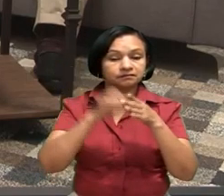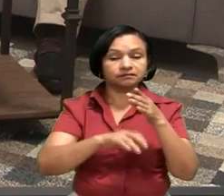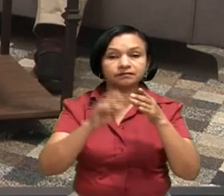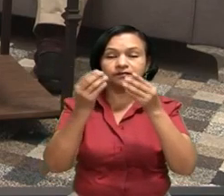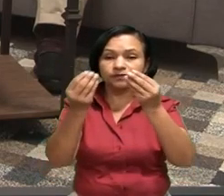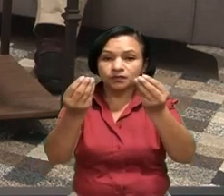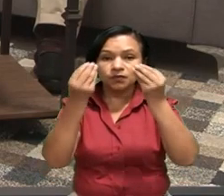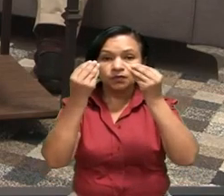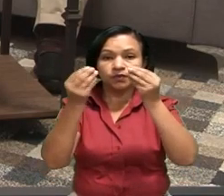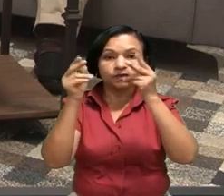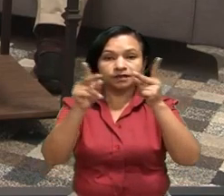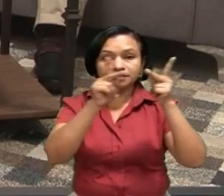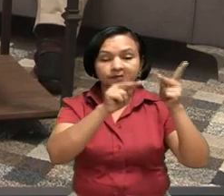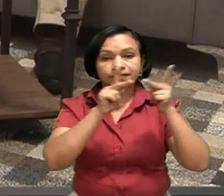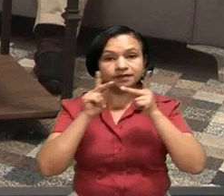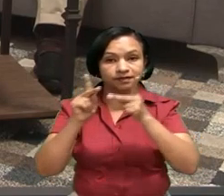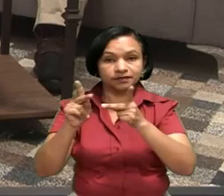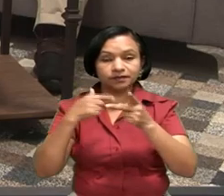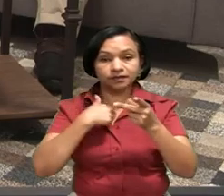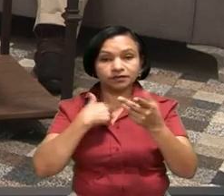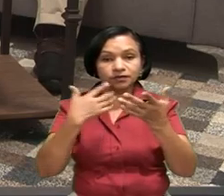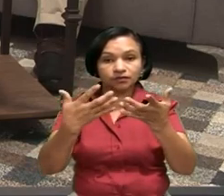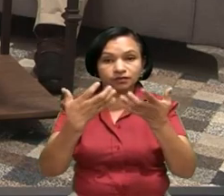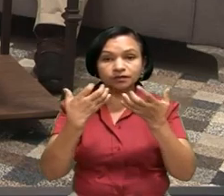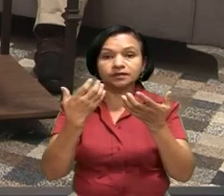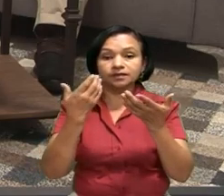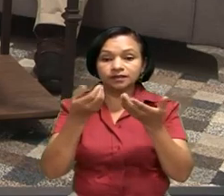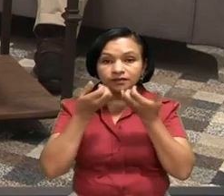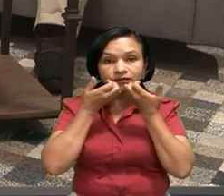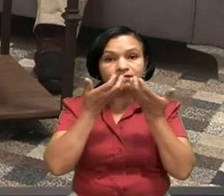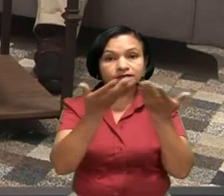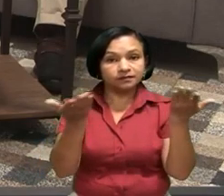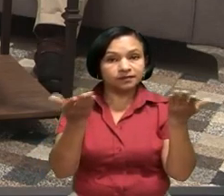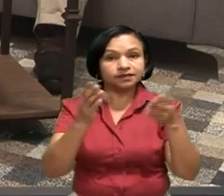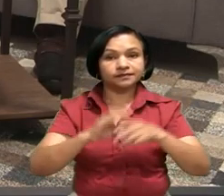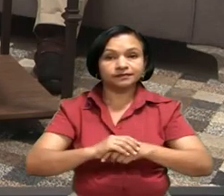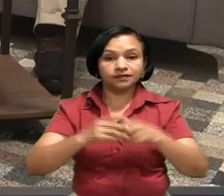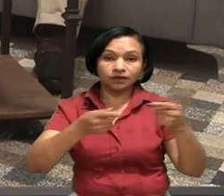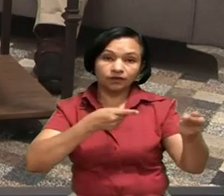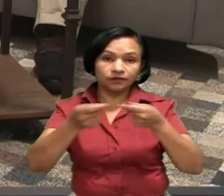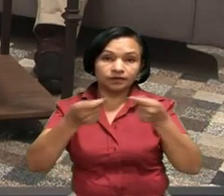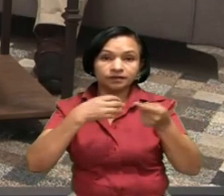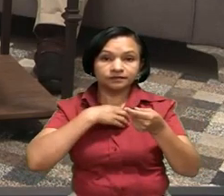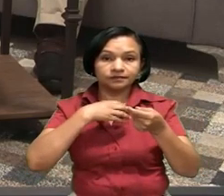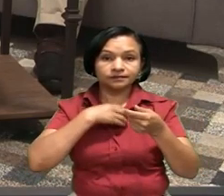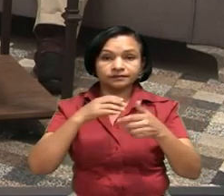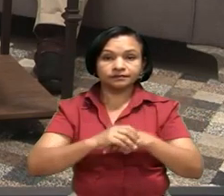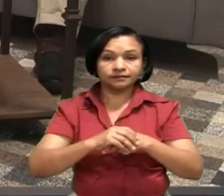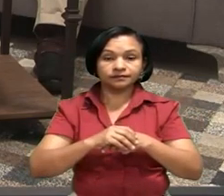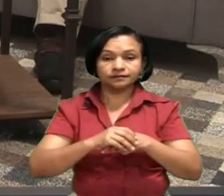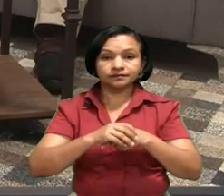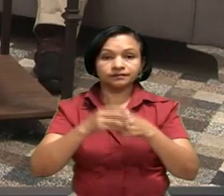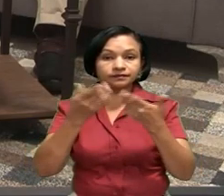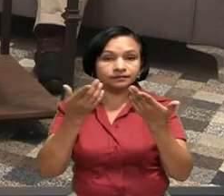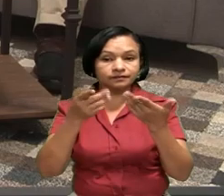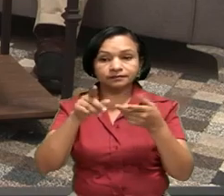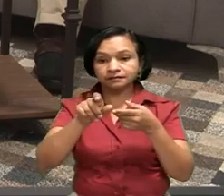al segmento donde sea propicio llegar pero uno de los factores no solamente es el medio